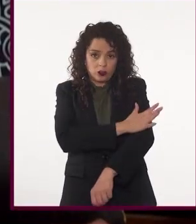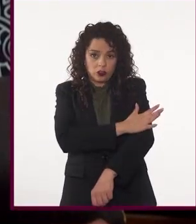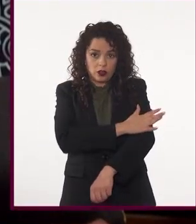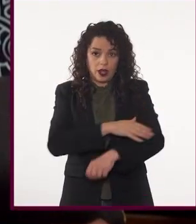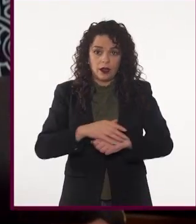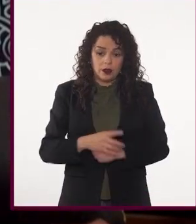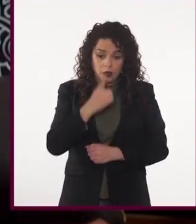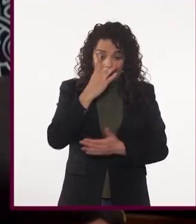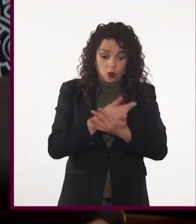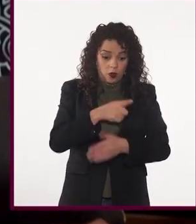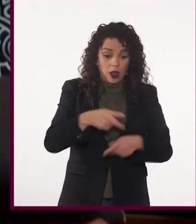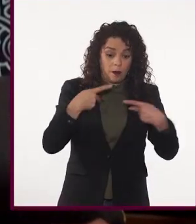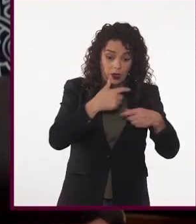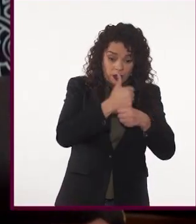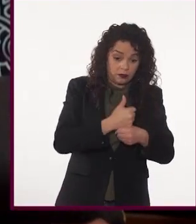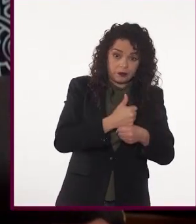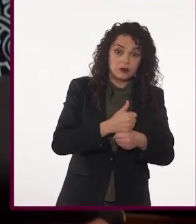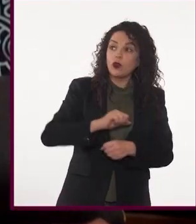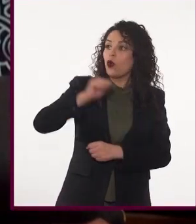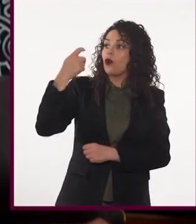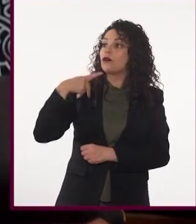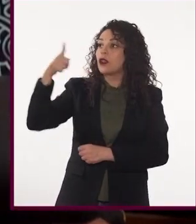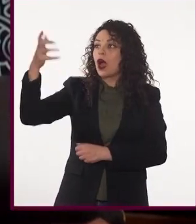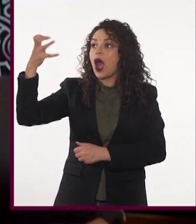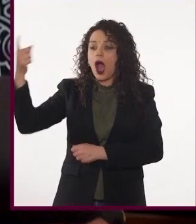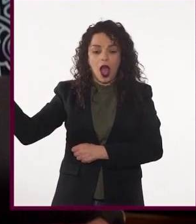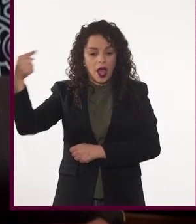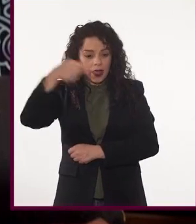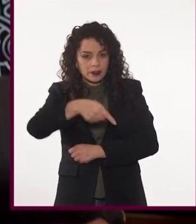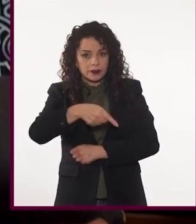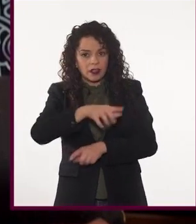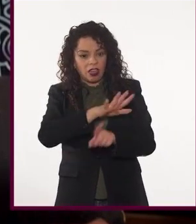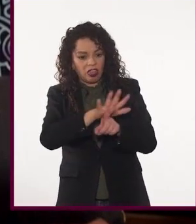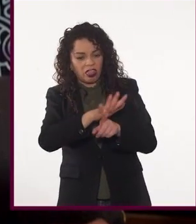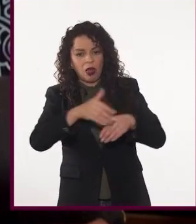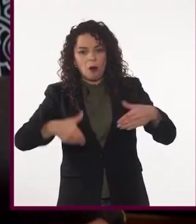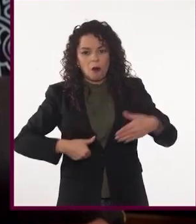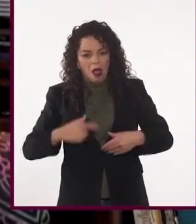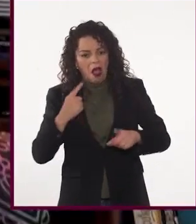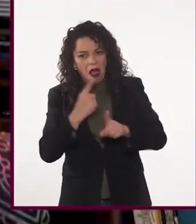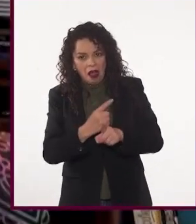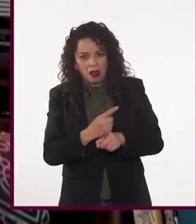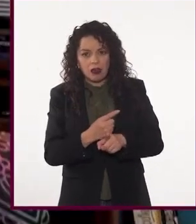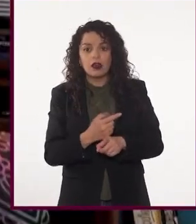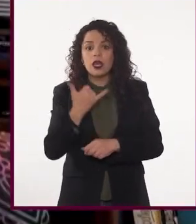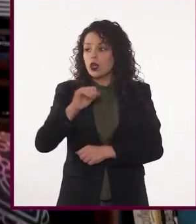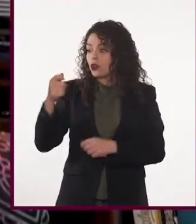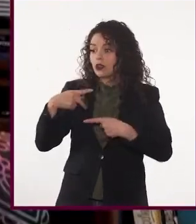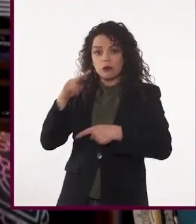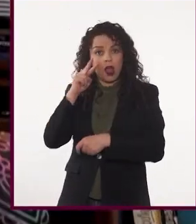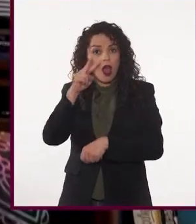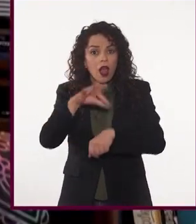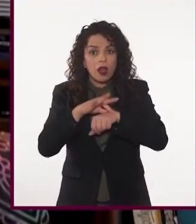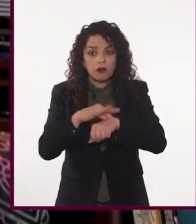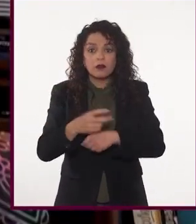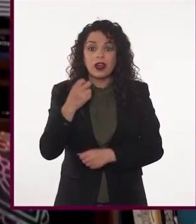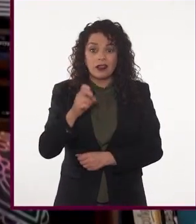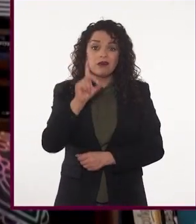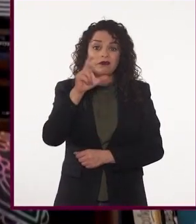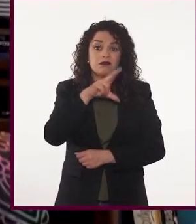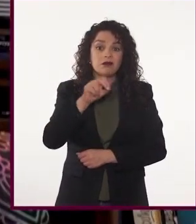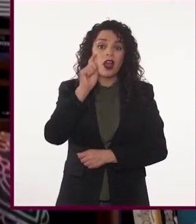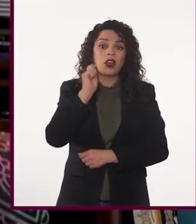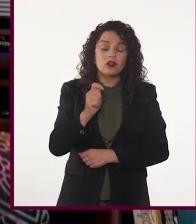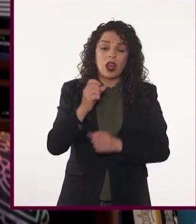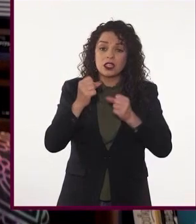sino también en las personas que agreden y en las personas que la observan o están cerca de ella. El miedo constante a ser agredidos afecta